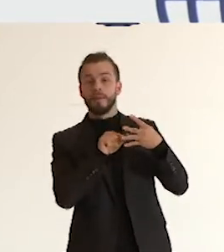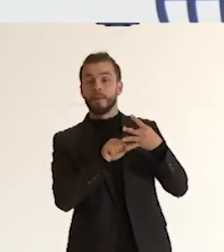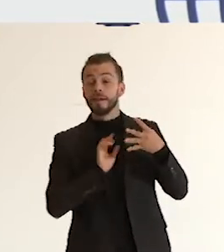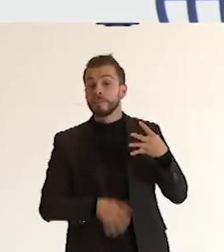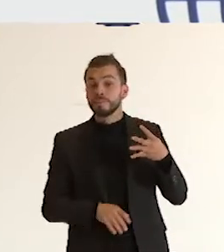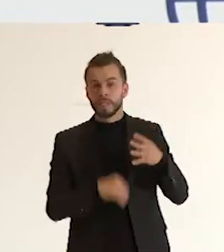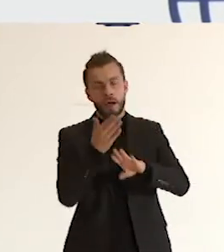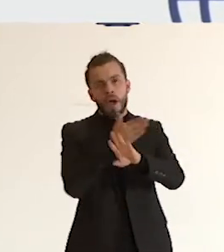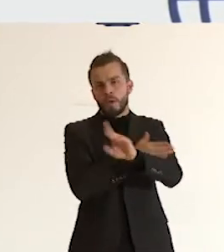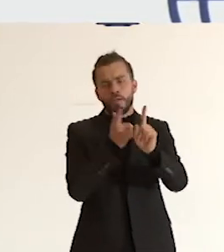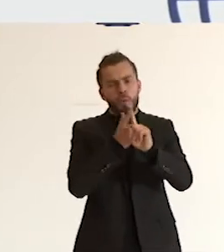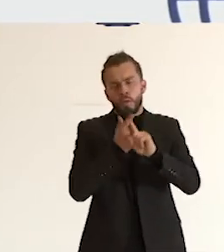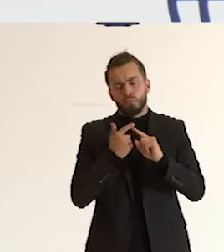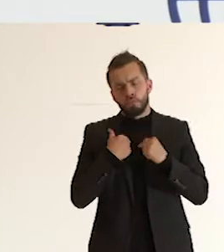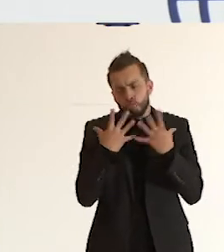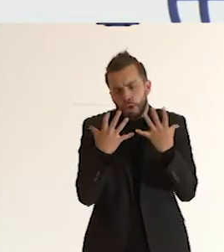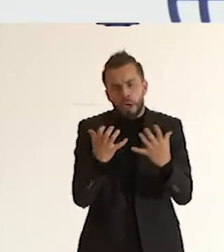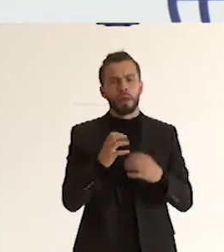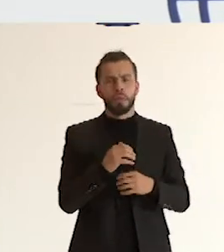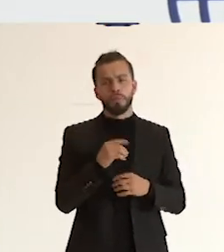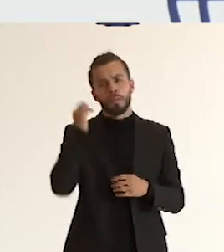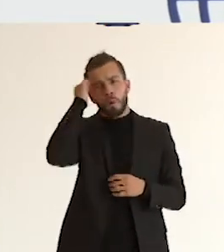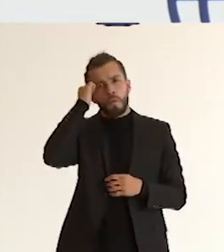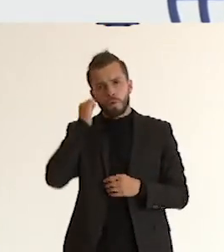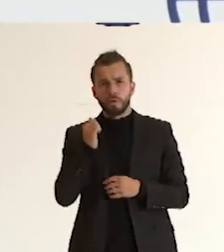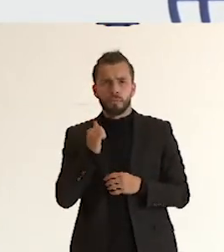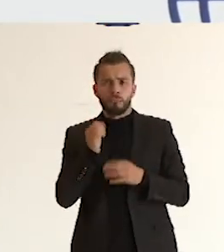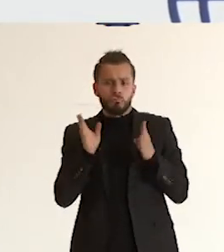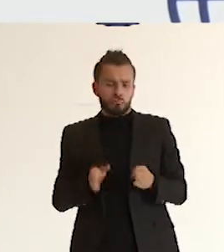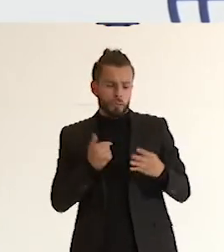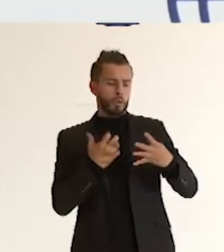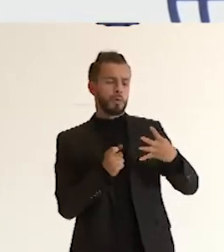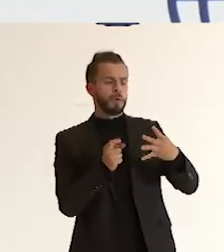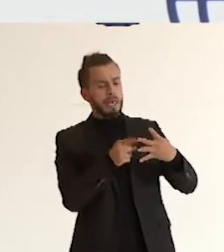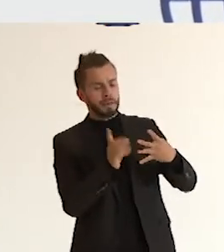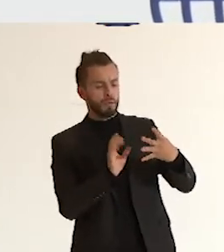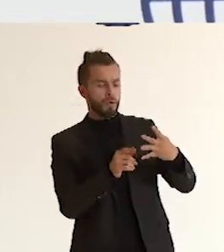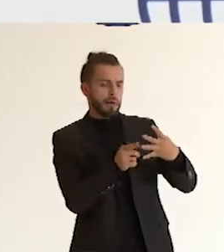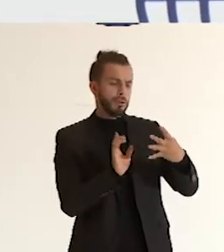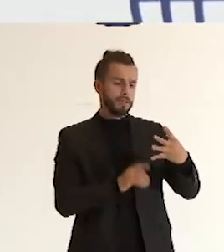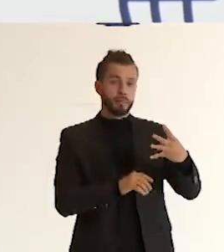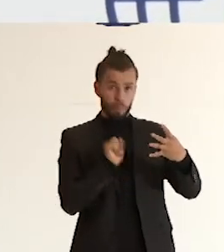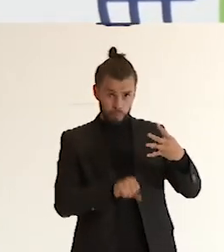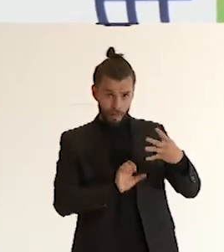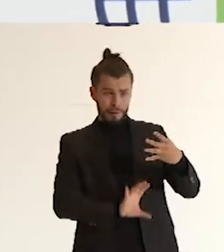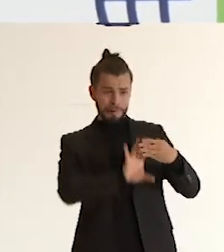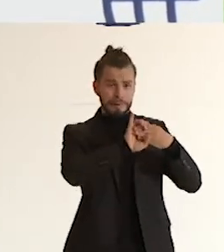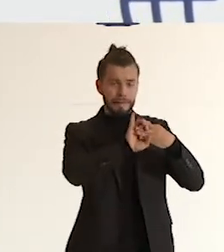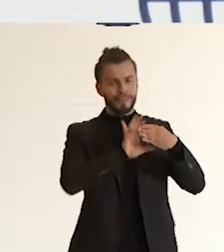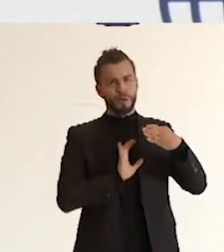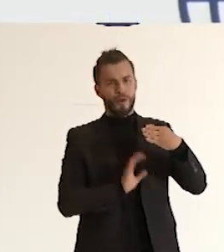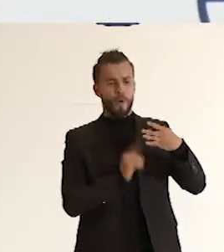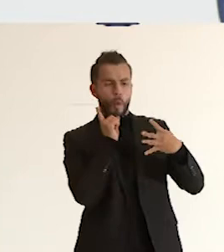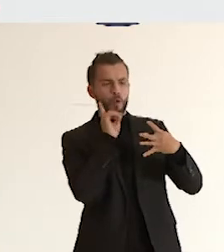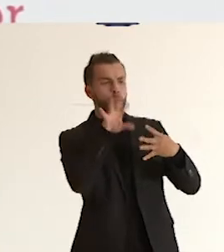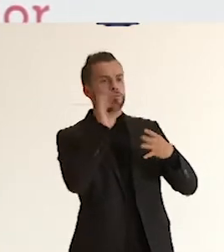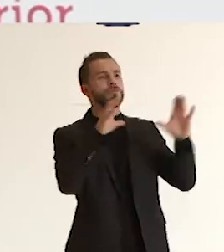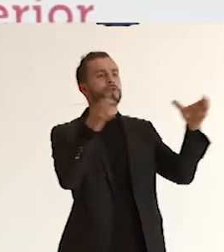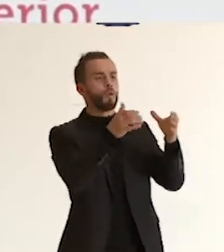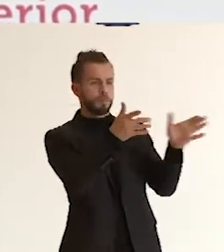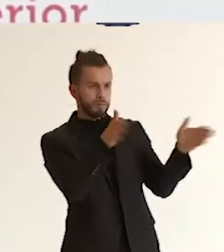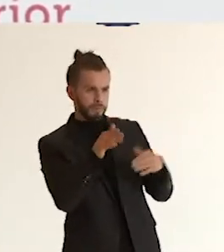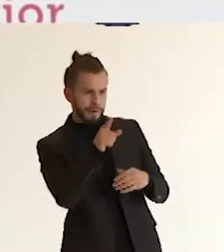objetivos de distintos ámbitos combinados en un curso pero pues no se puede ser demasiado ambicioso con respecto a qué es lo que un curso puede